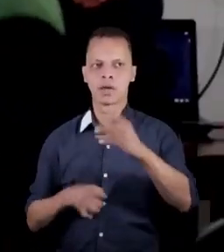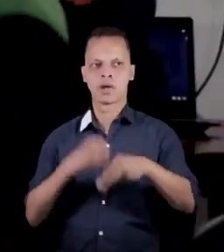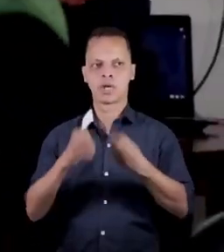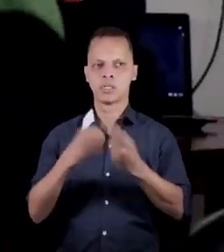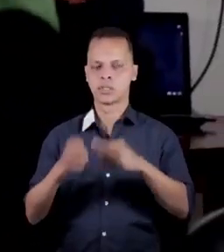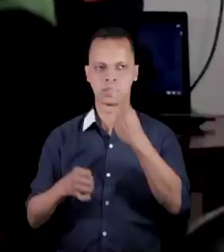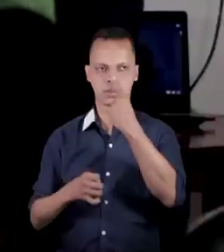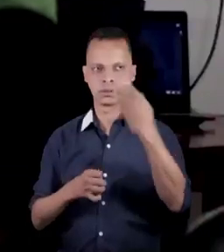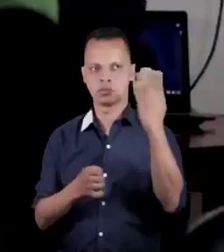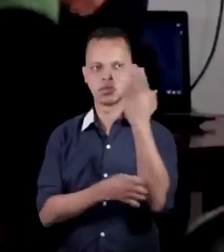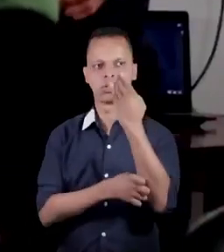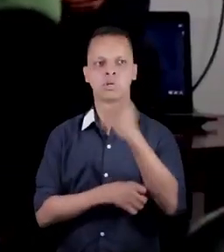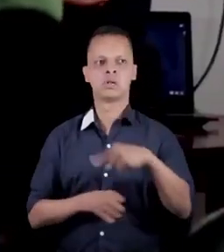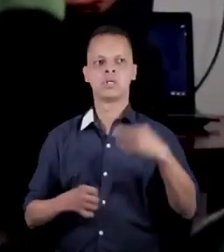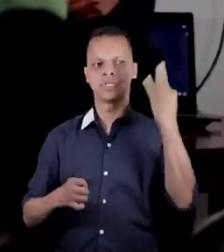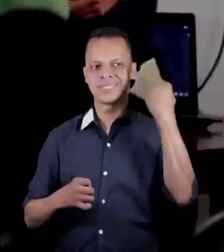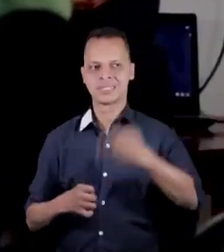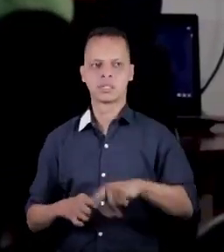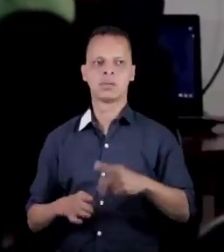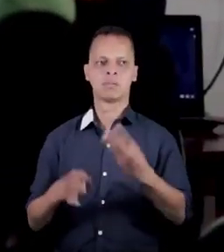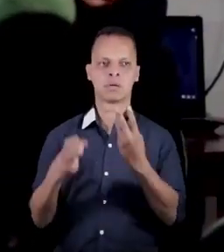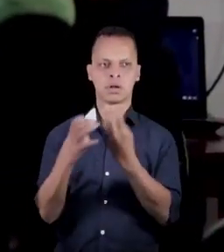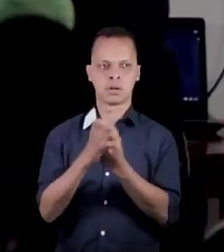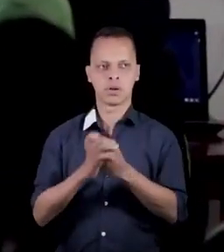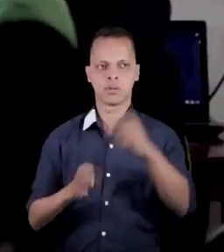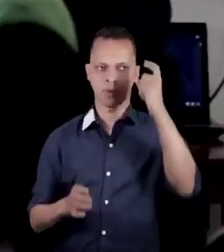como comunidad